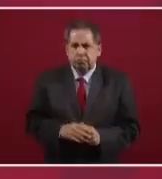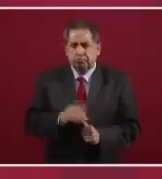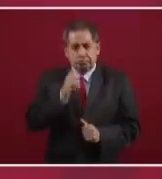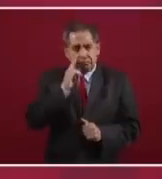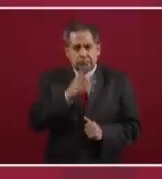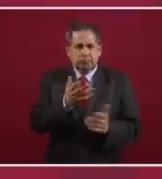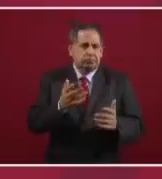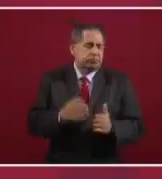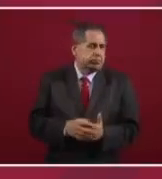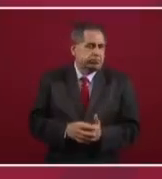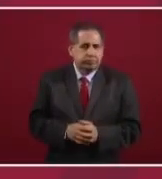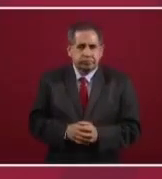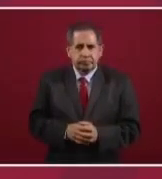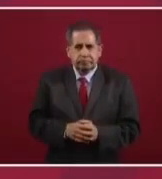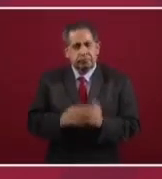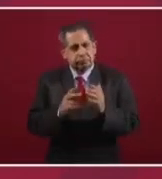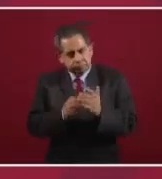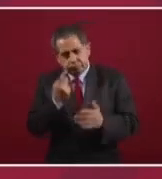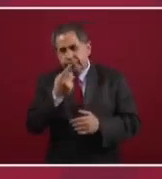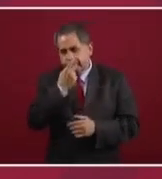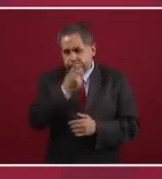ahora sí, de nuevo,